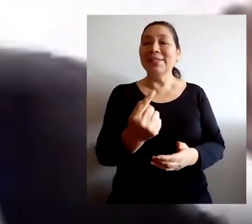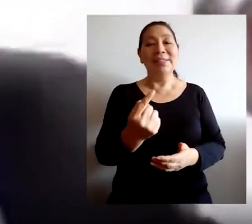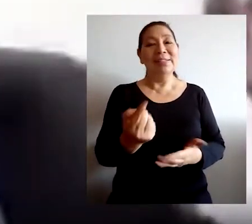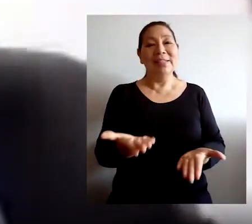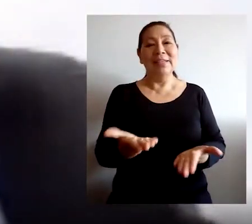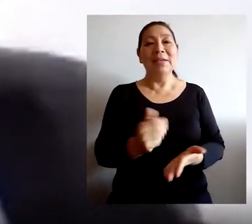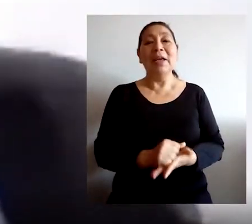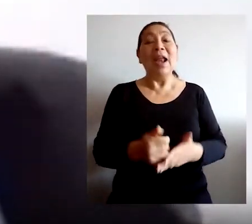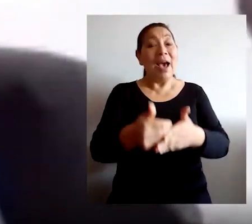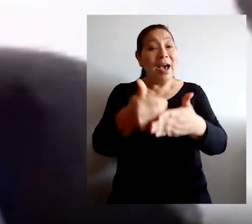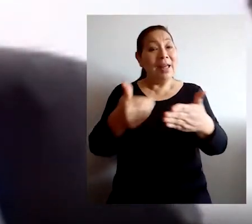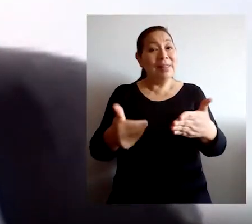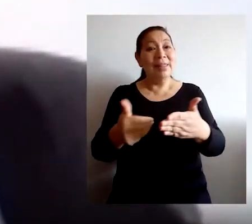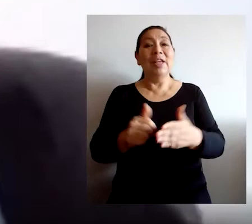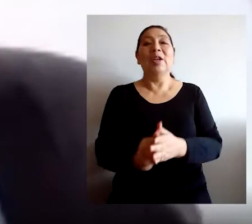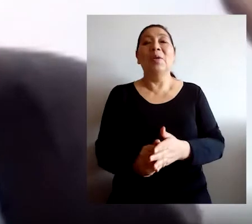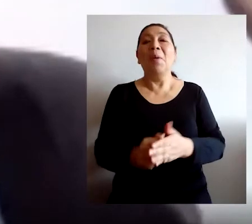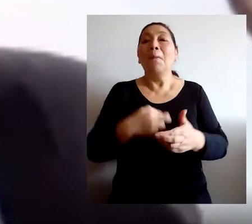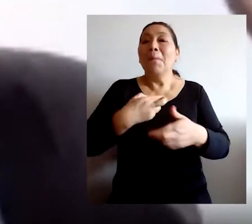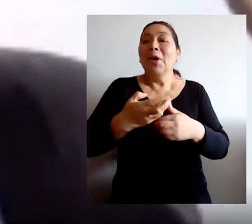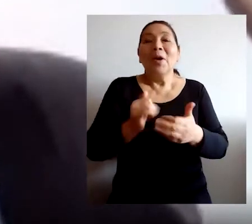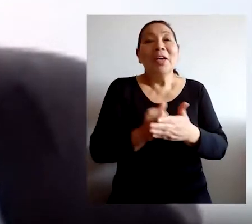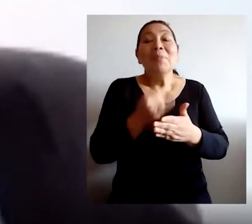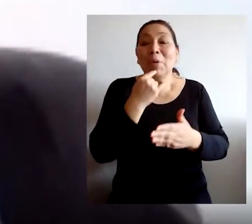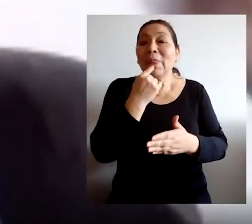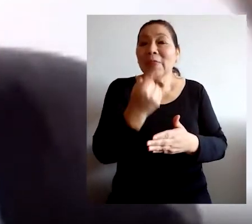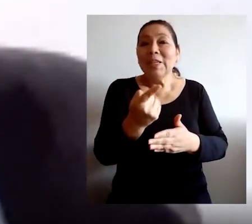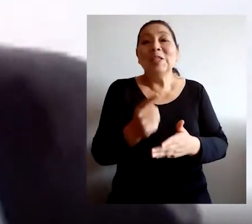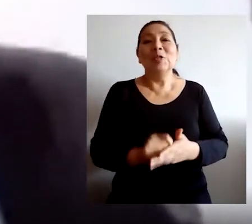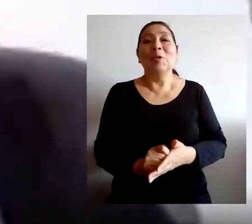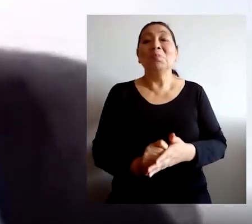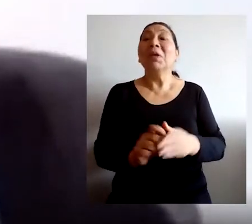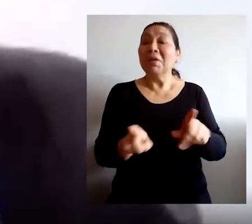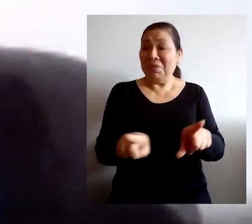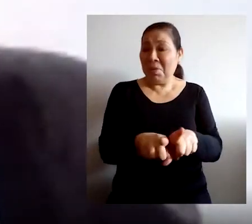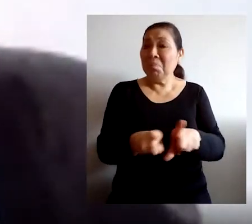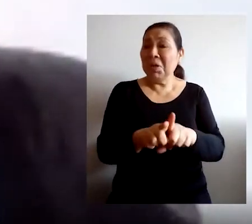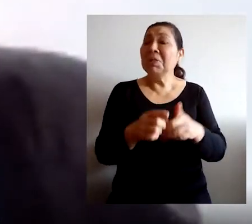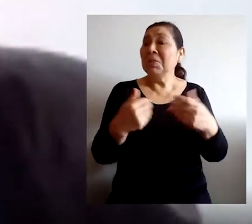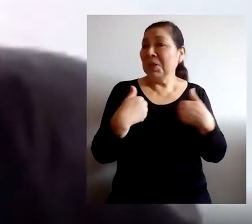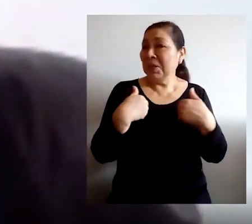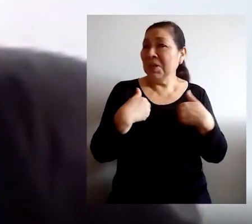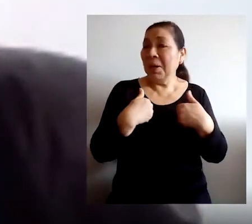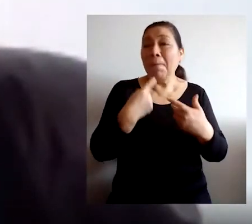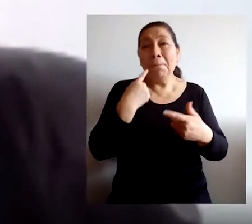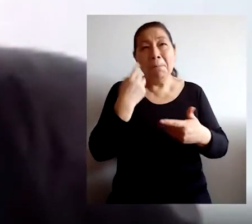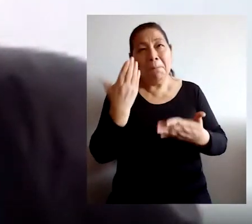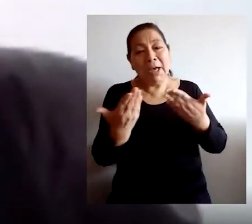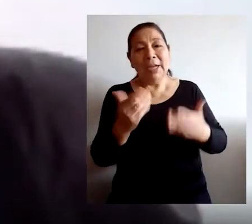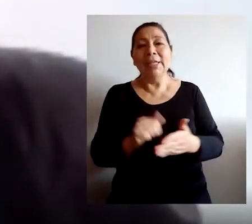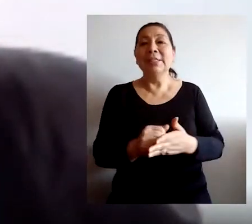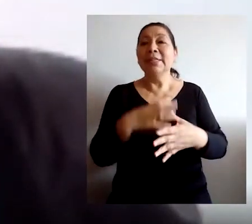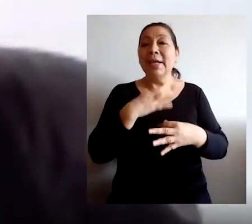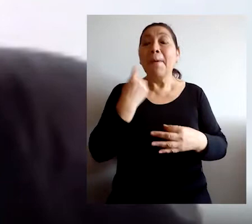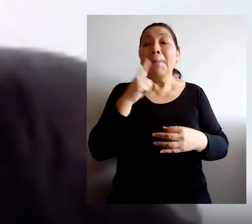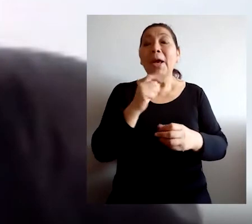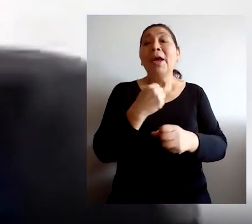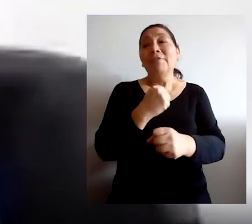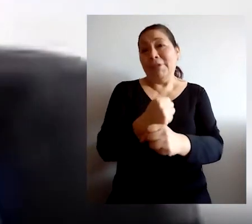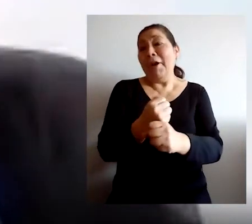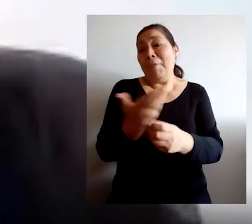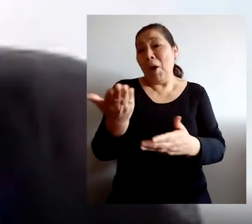perjuicio del anterior fundamento de improcedencia que hemos referido, que también tendría carecería de manifiesto interés para